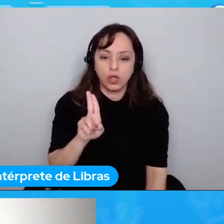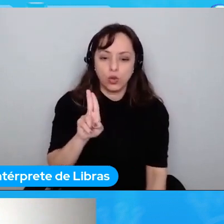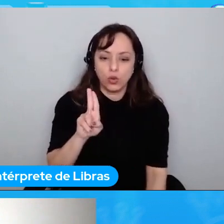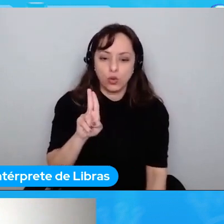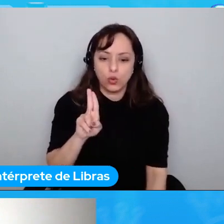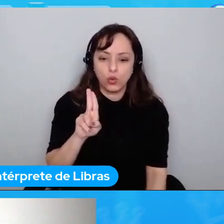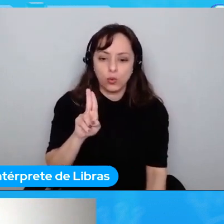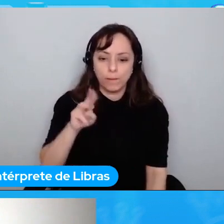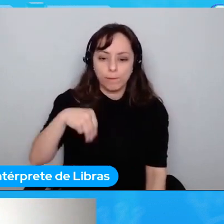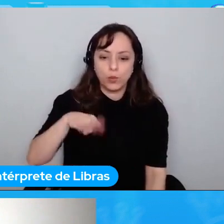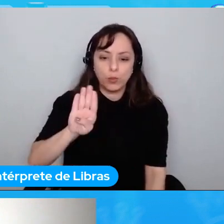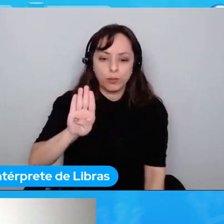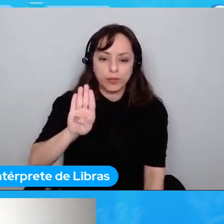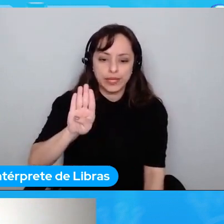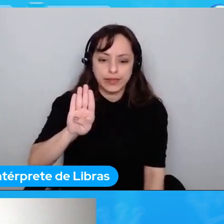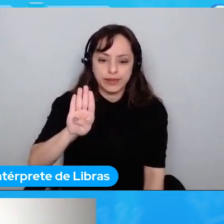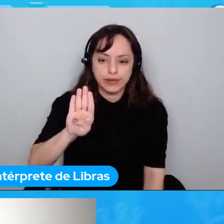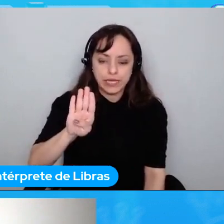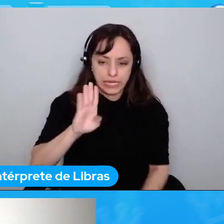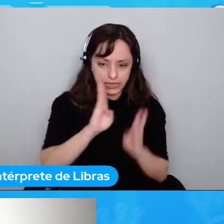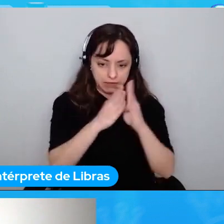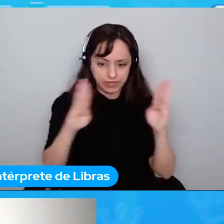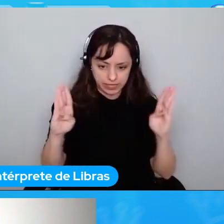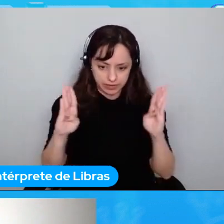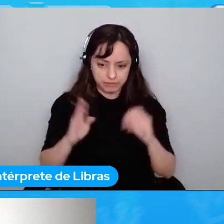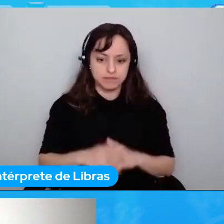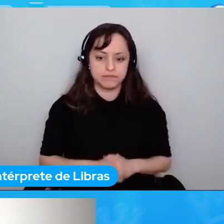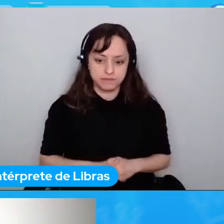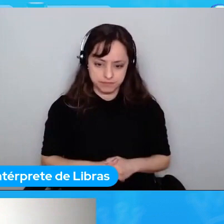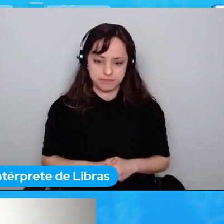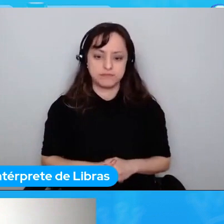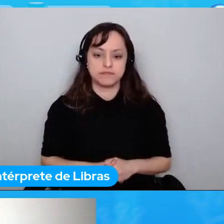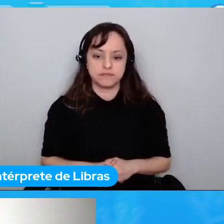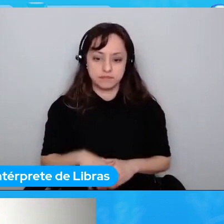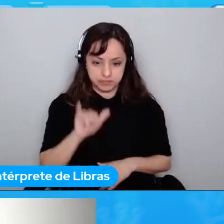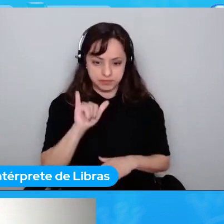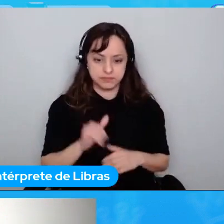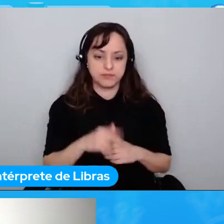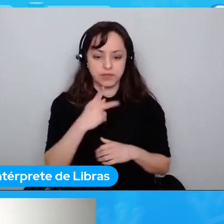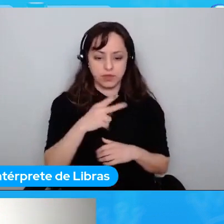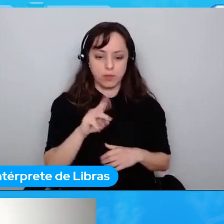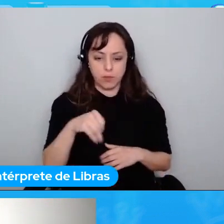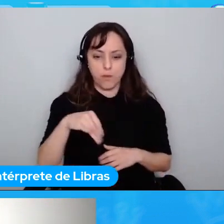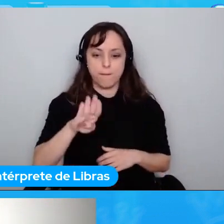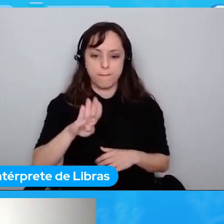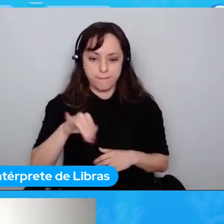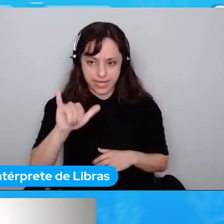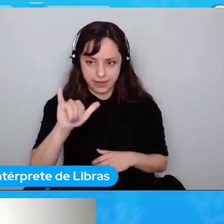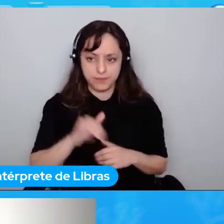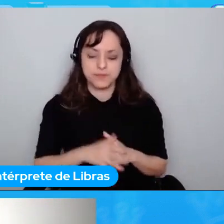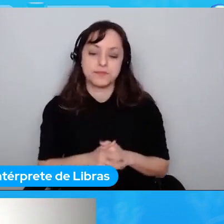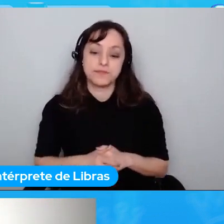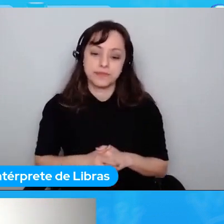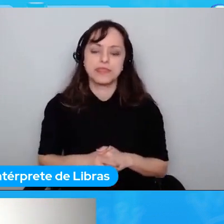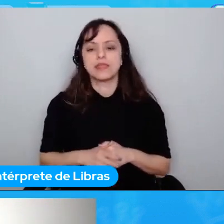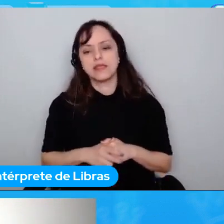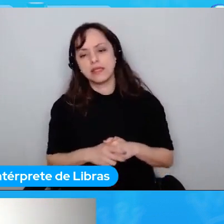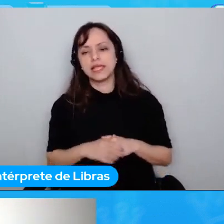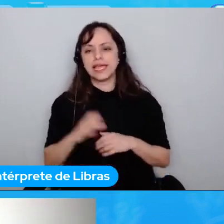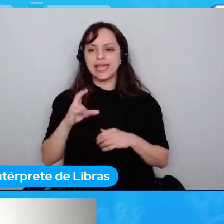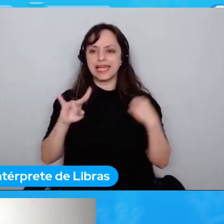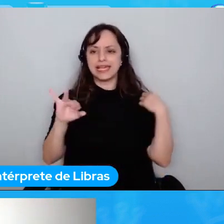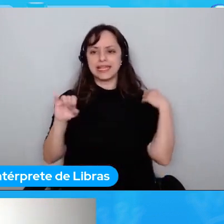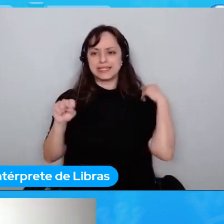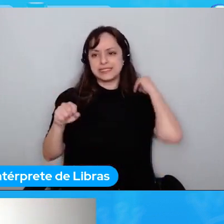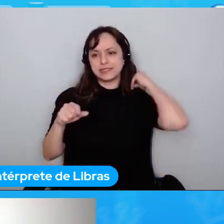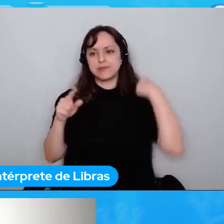Spoonbill, ajá. Ok. Cristian pregunta, dice, ¿existe algún estudio que muestre un impacto positivo